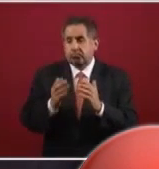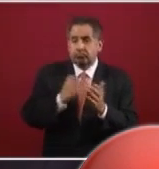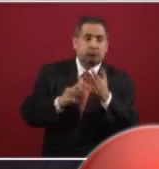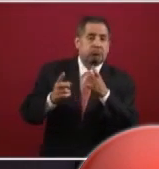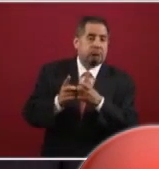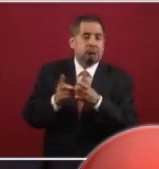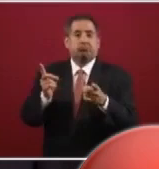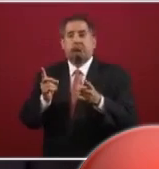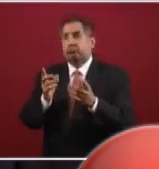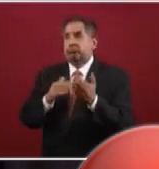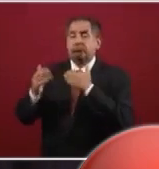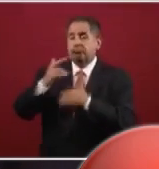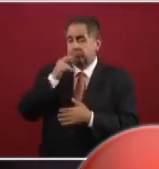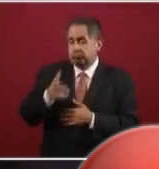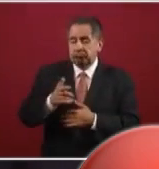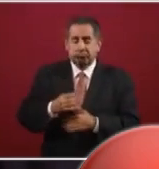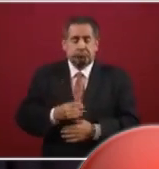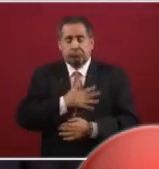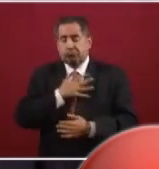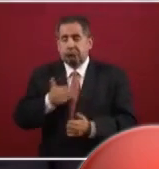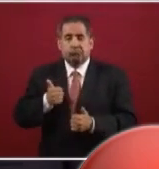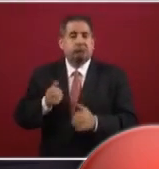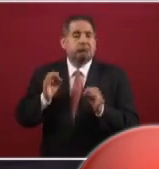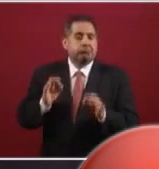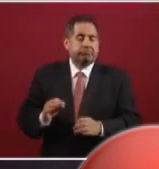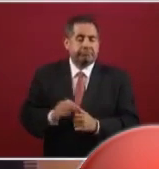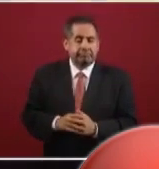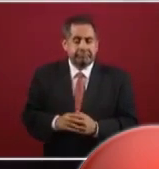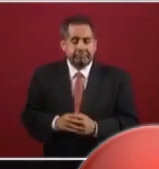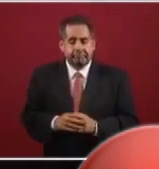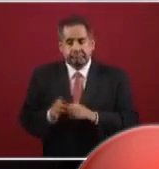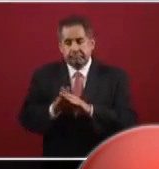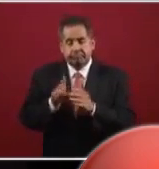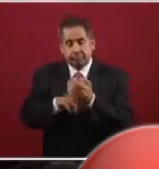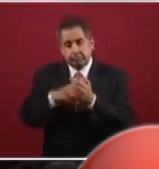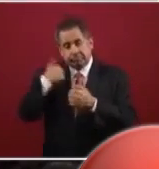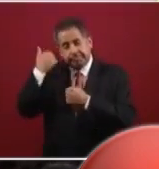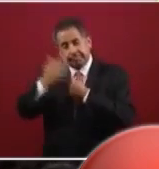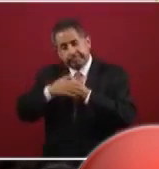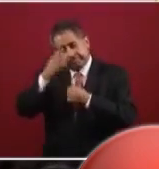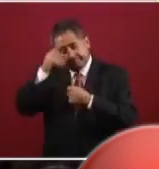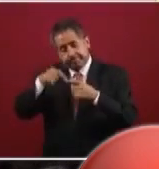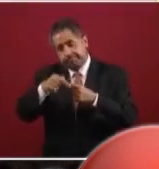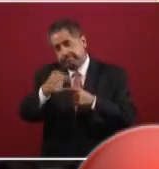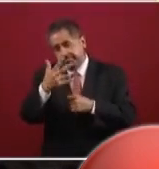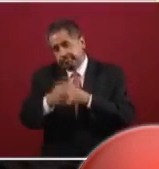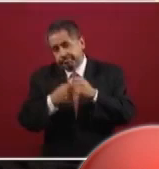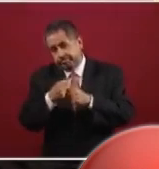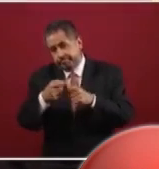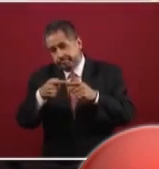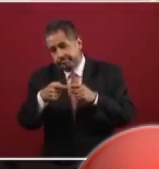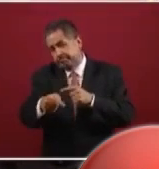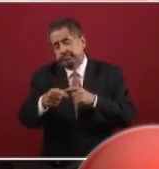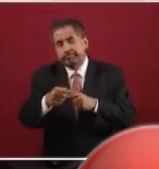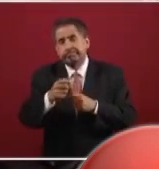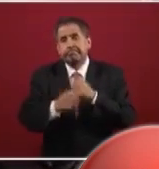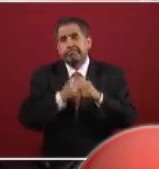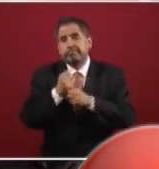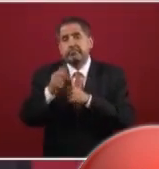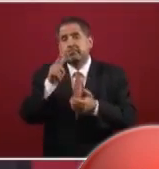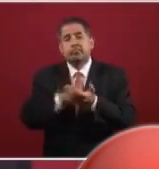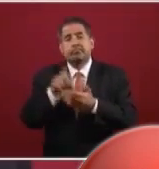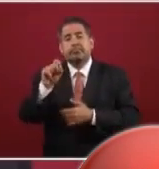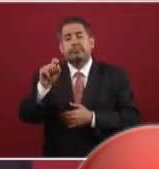desarrollo y en bienestar, y cómo vemos el